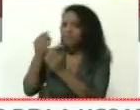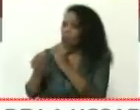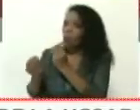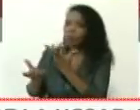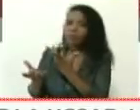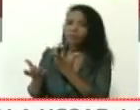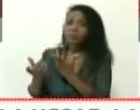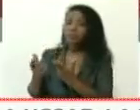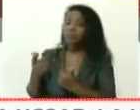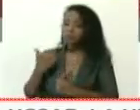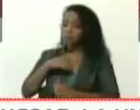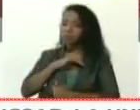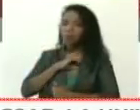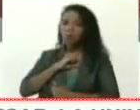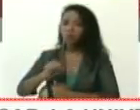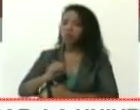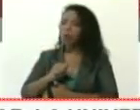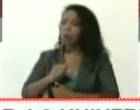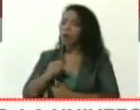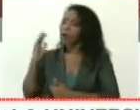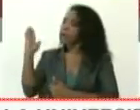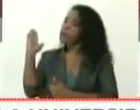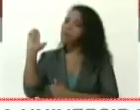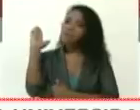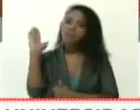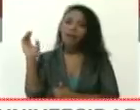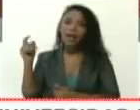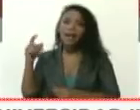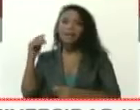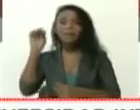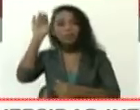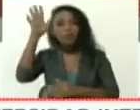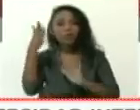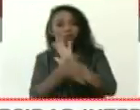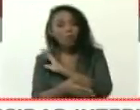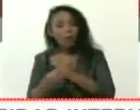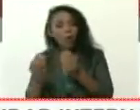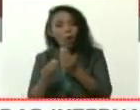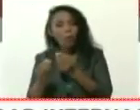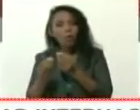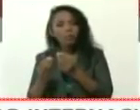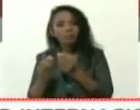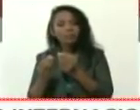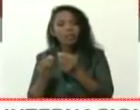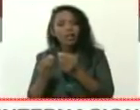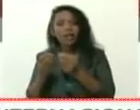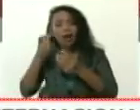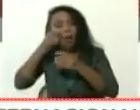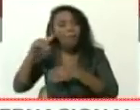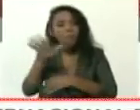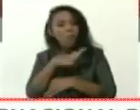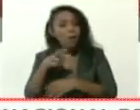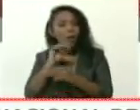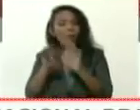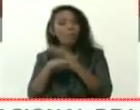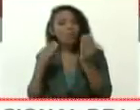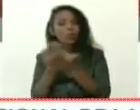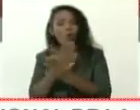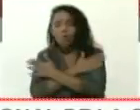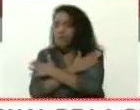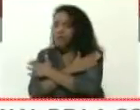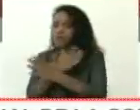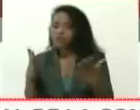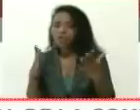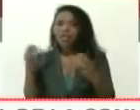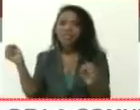posibilidad del porvenir. Nosotros somos la posibilidad del porvenir, y con la solidaridad de los pueblos del mundo, con la solidaridad de la clase